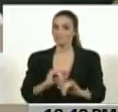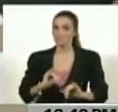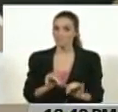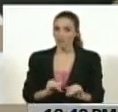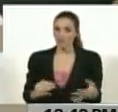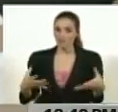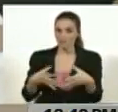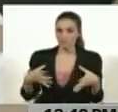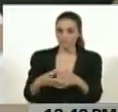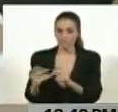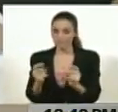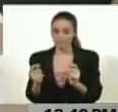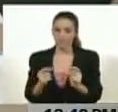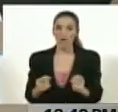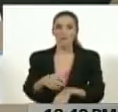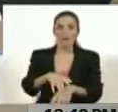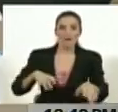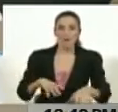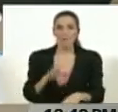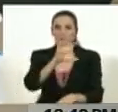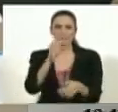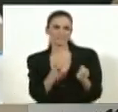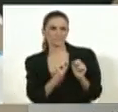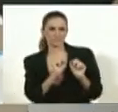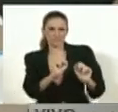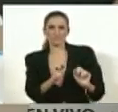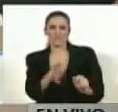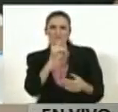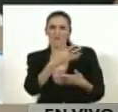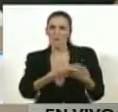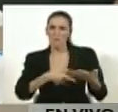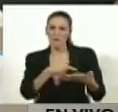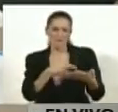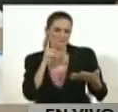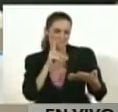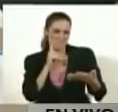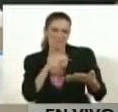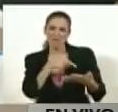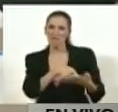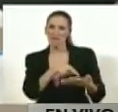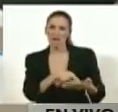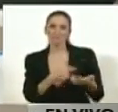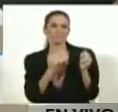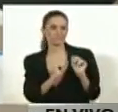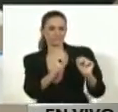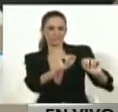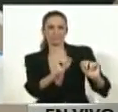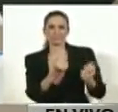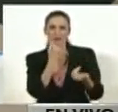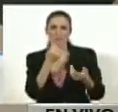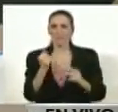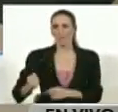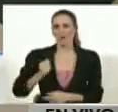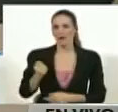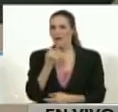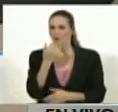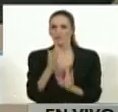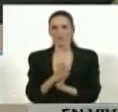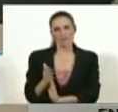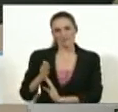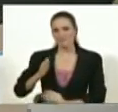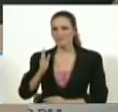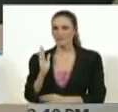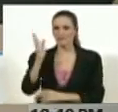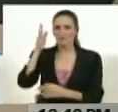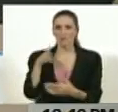sesión donde la mayoría de los países rechazaron ese informe rechazaron cualquier tipo de sanción